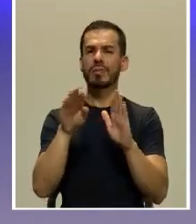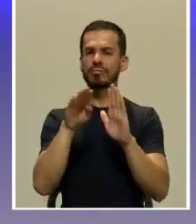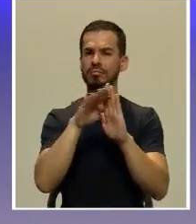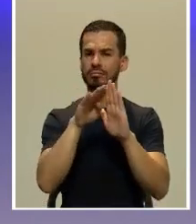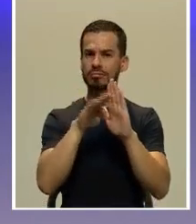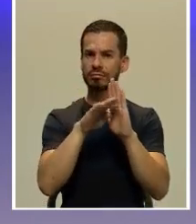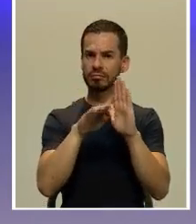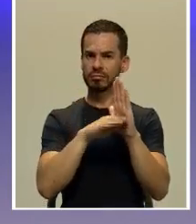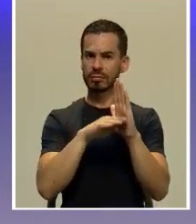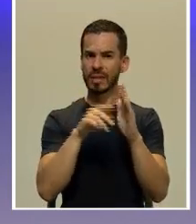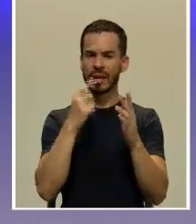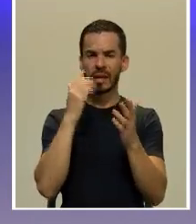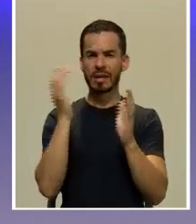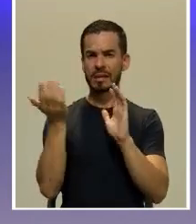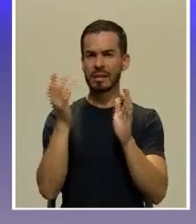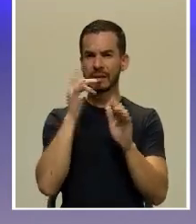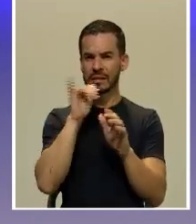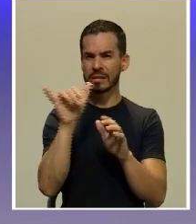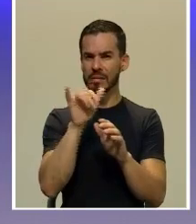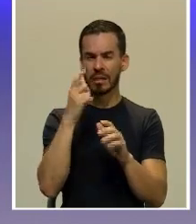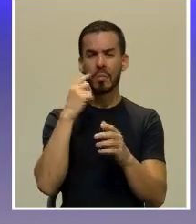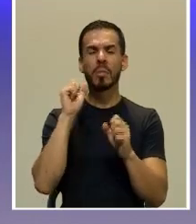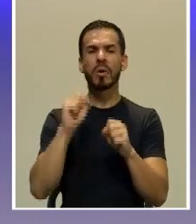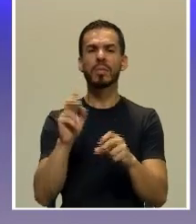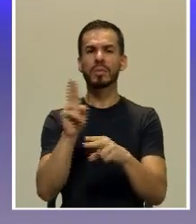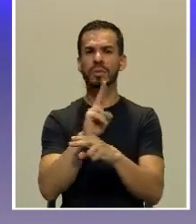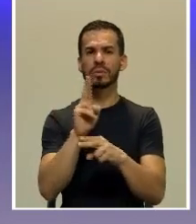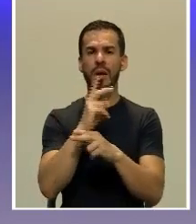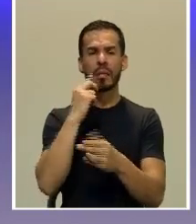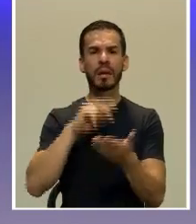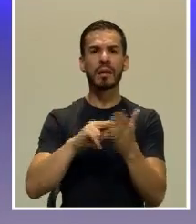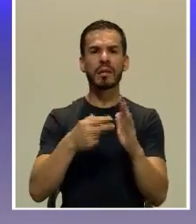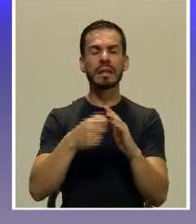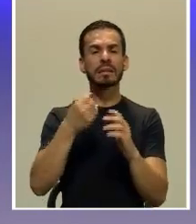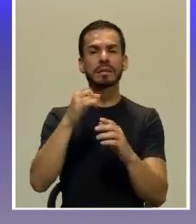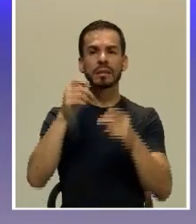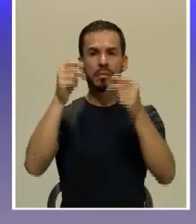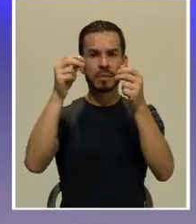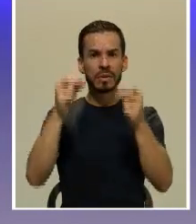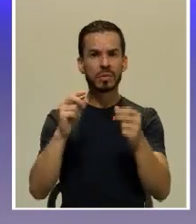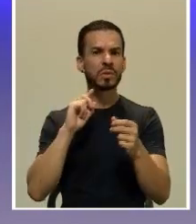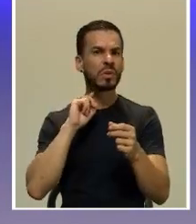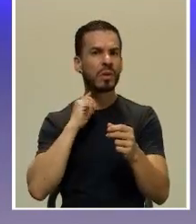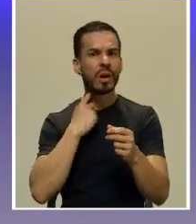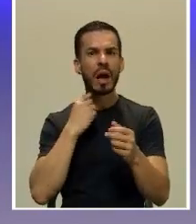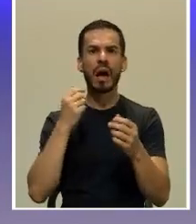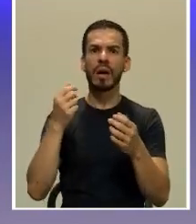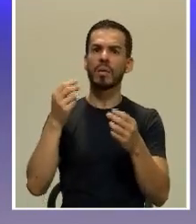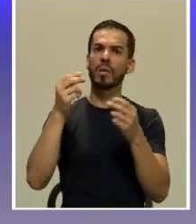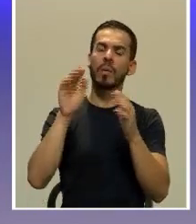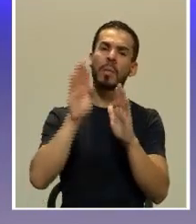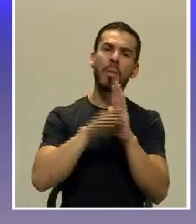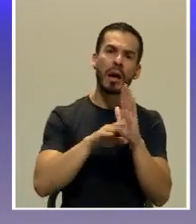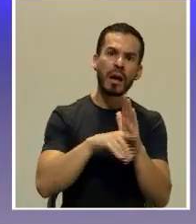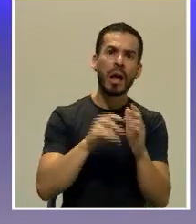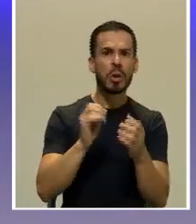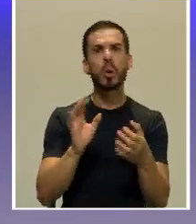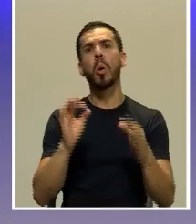obras similares podríamos utilizar para definir si el presupuesto es caro, barato o adecuado?